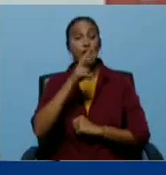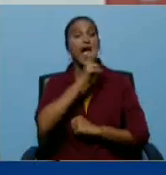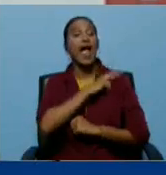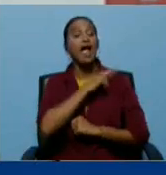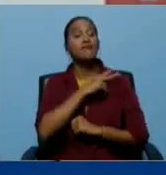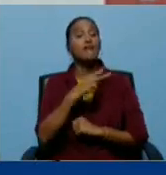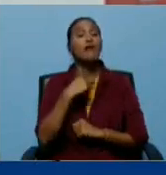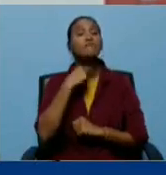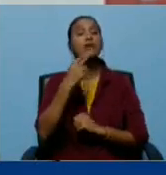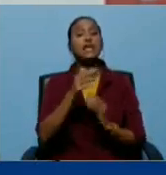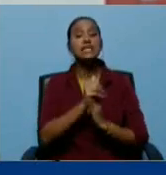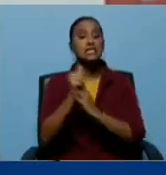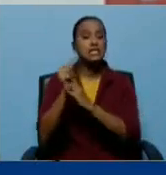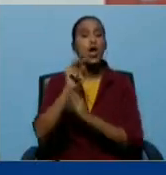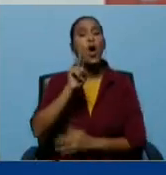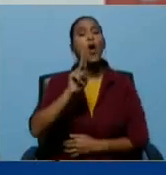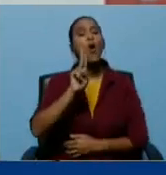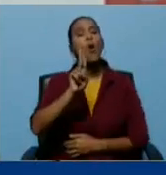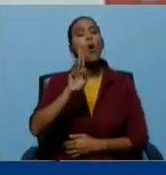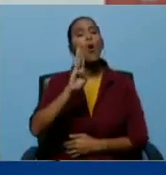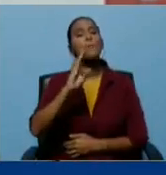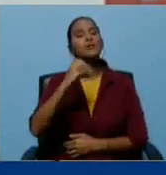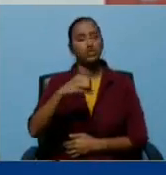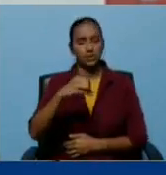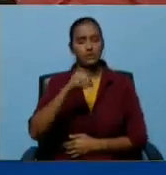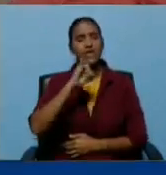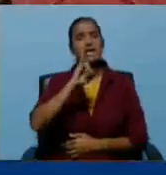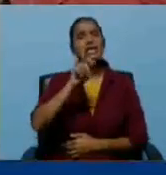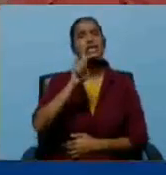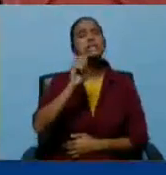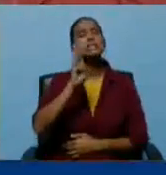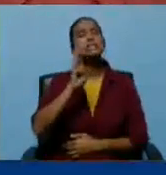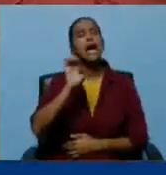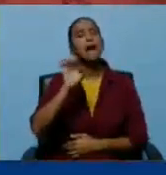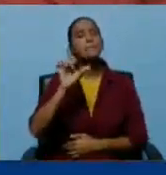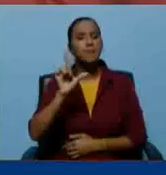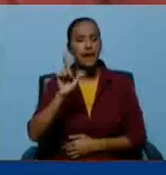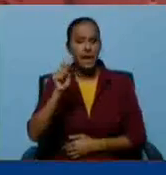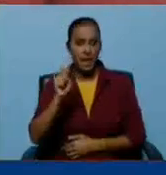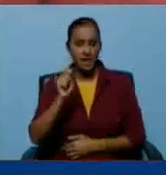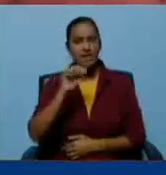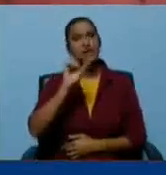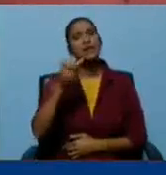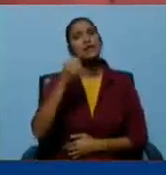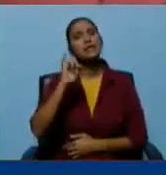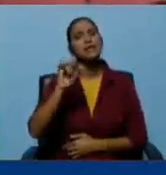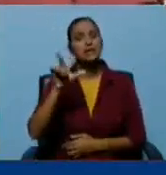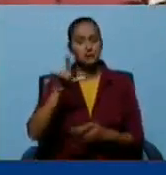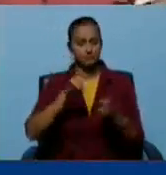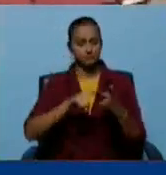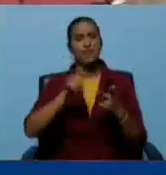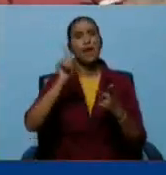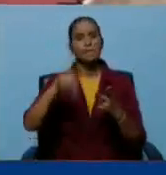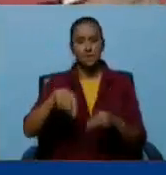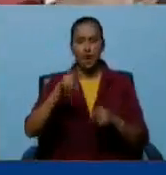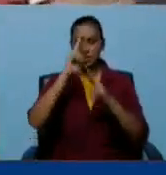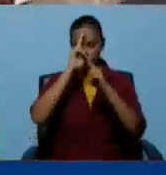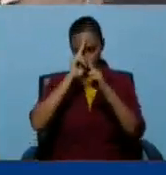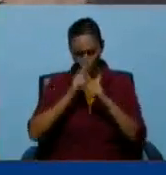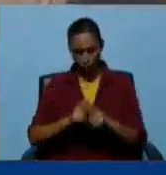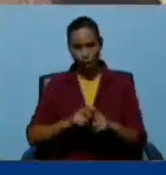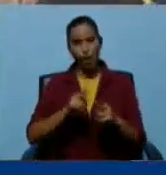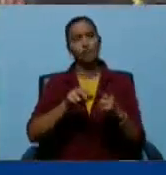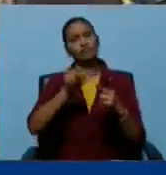Callao, Cirila Isabel Gil. Honor y gloria, y que Dios te tenga en su gloria, mujer.